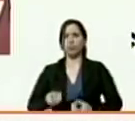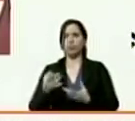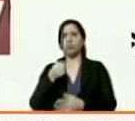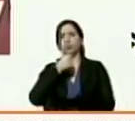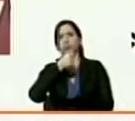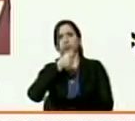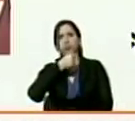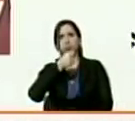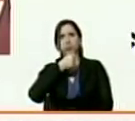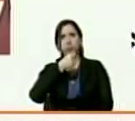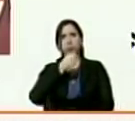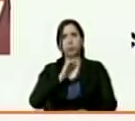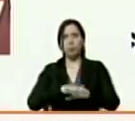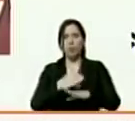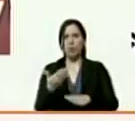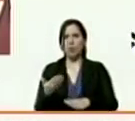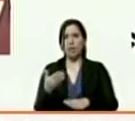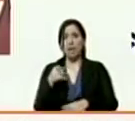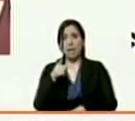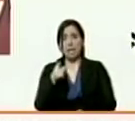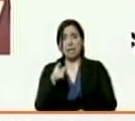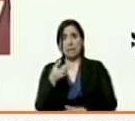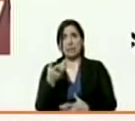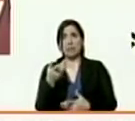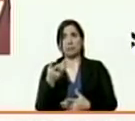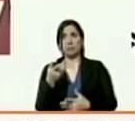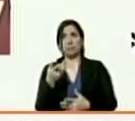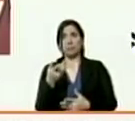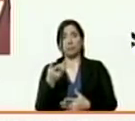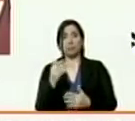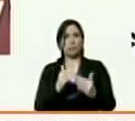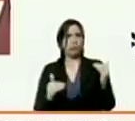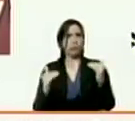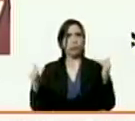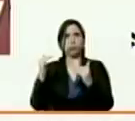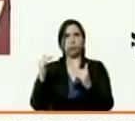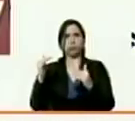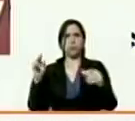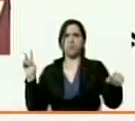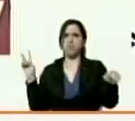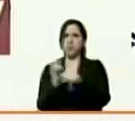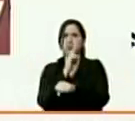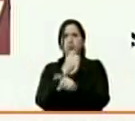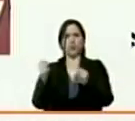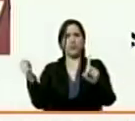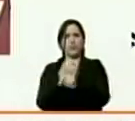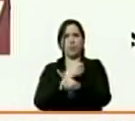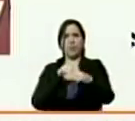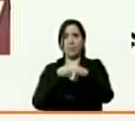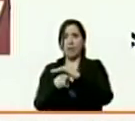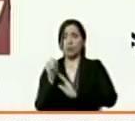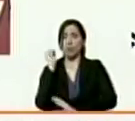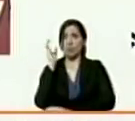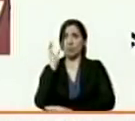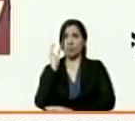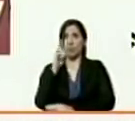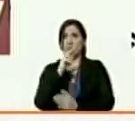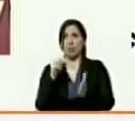¿Por qué? Porque si esa escalada seguía de violencia en el Palacio Legislativo,